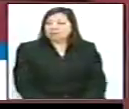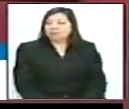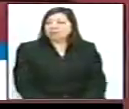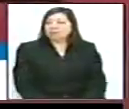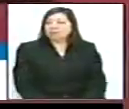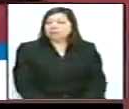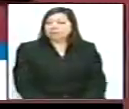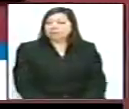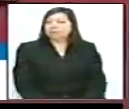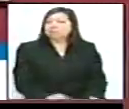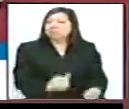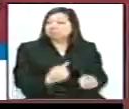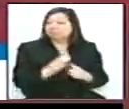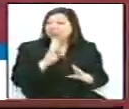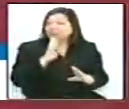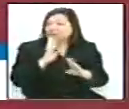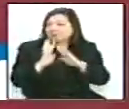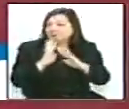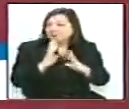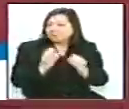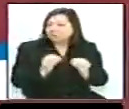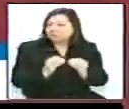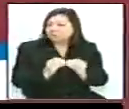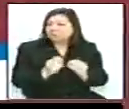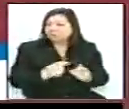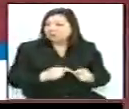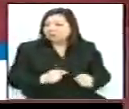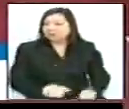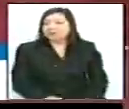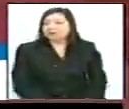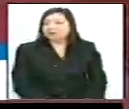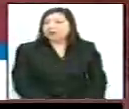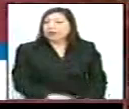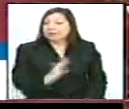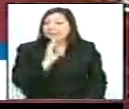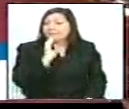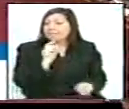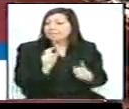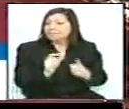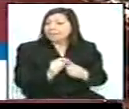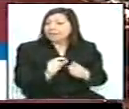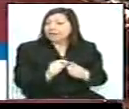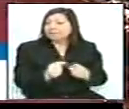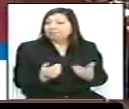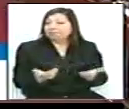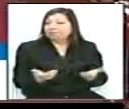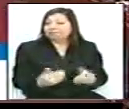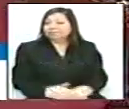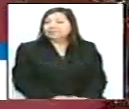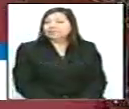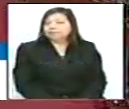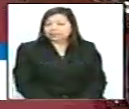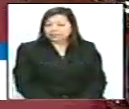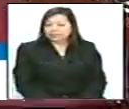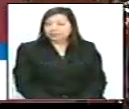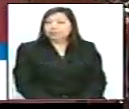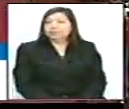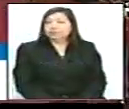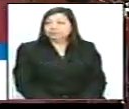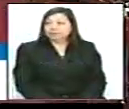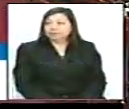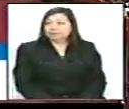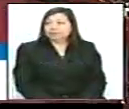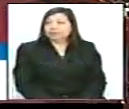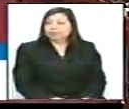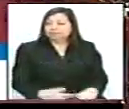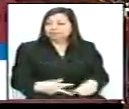Santolaya. Intercambian seguramente algunos criterios, algunas palabras, pero bueno, nosotros vamos a ir a